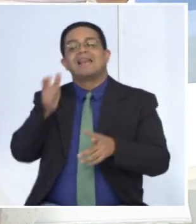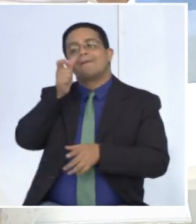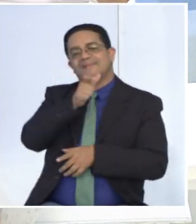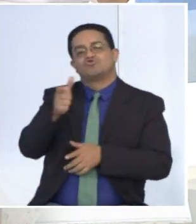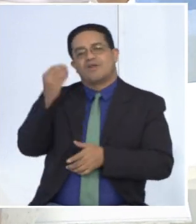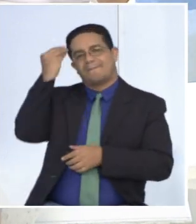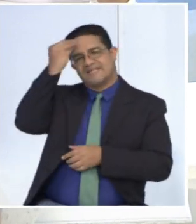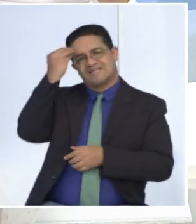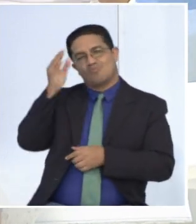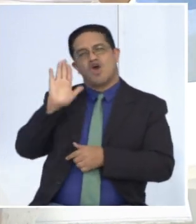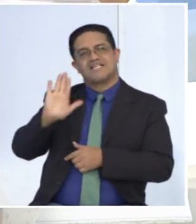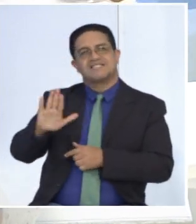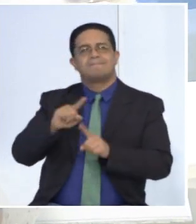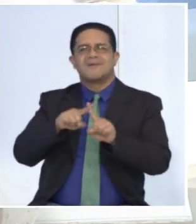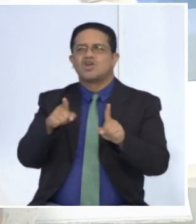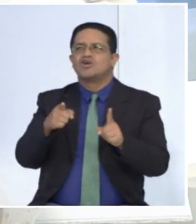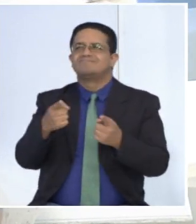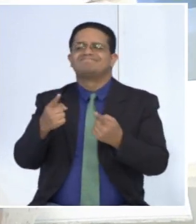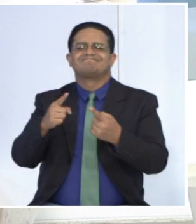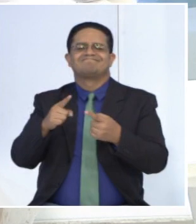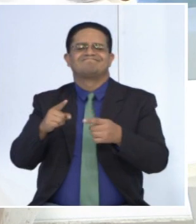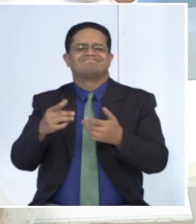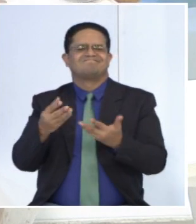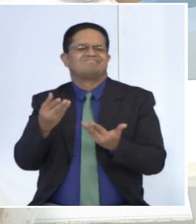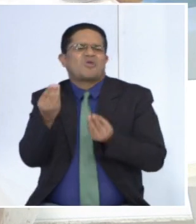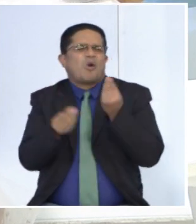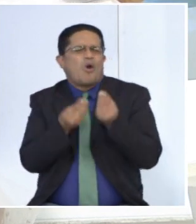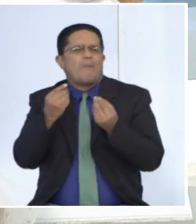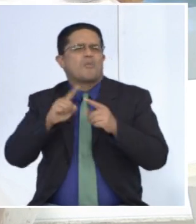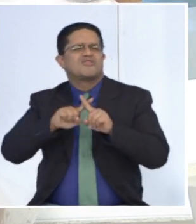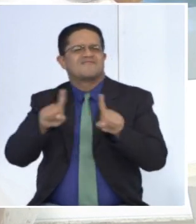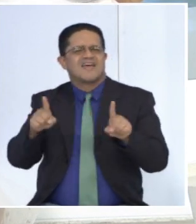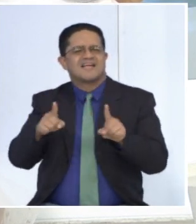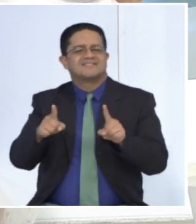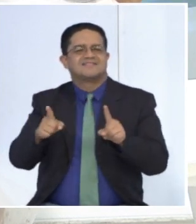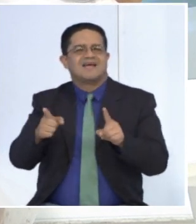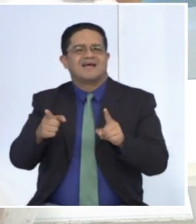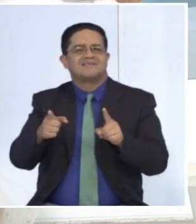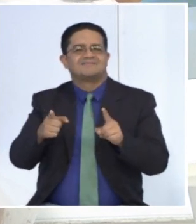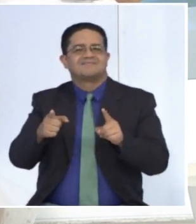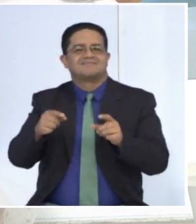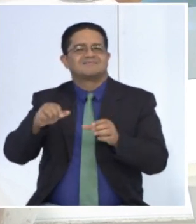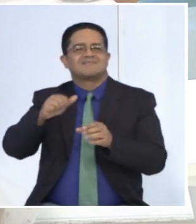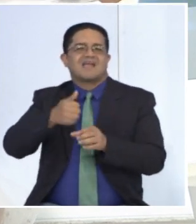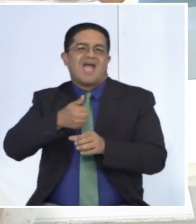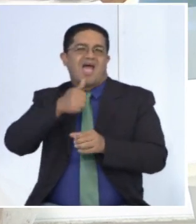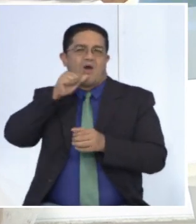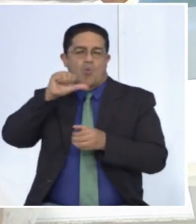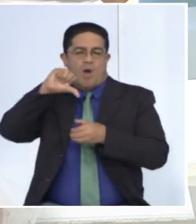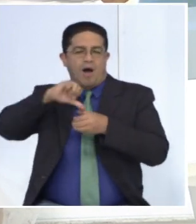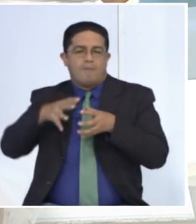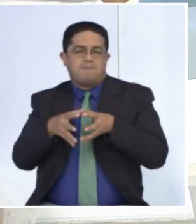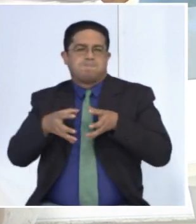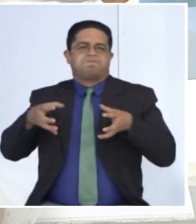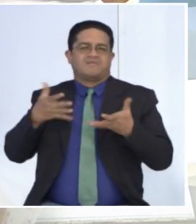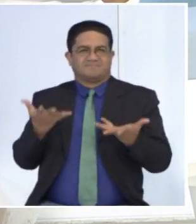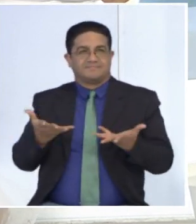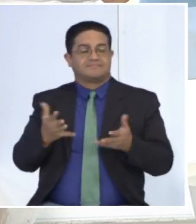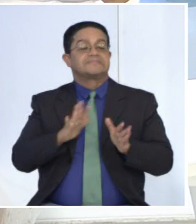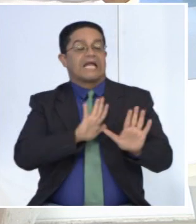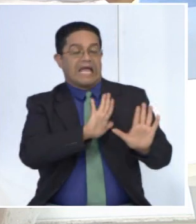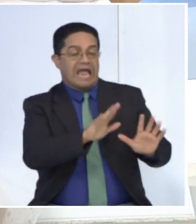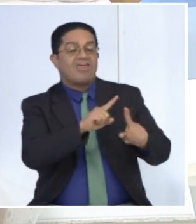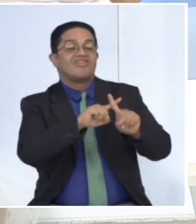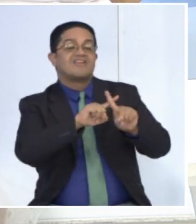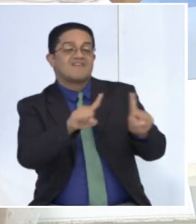popular. Pero ¿cuál es la diferencia de este llamado retención de líquido y esa inflamación generada por el pie diabético? Esa